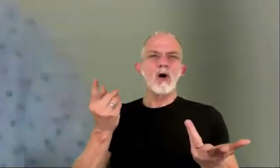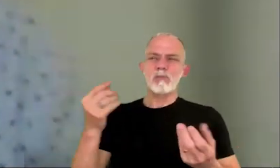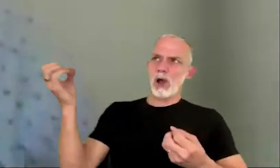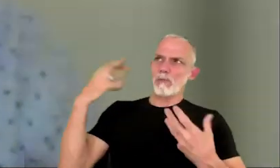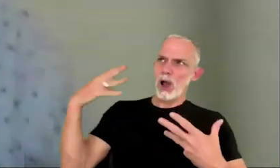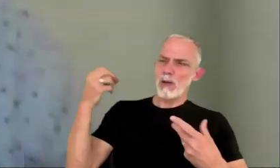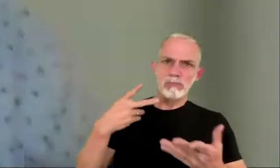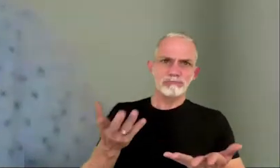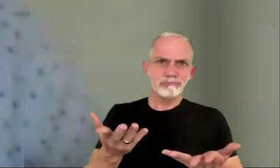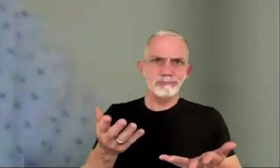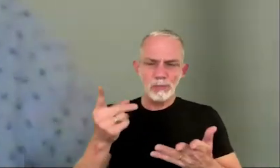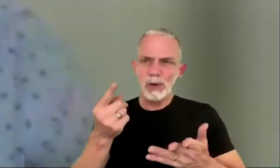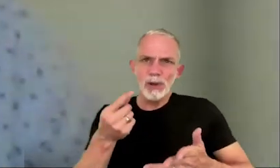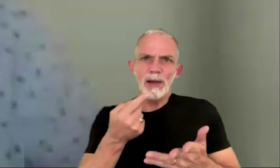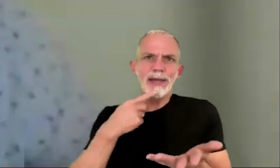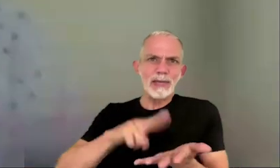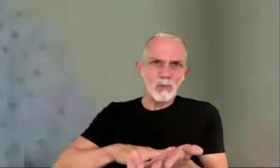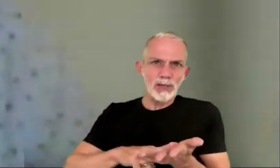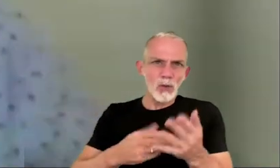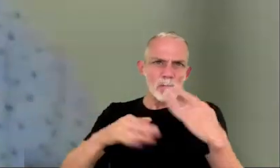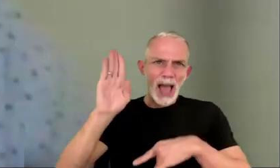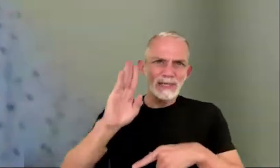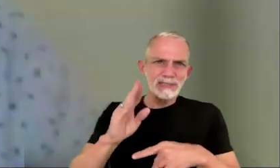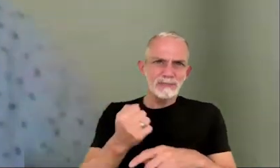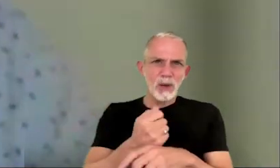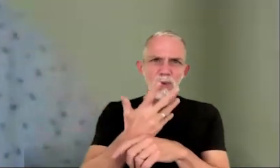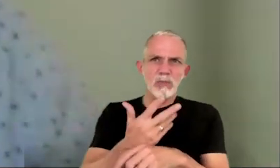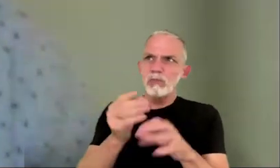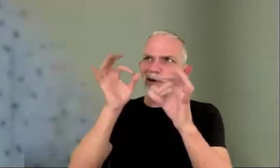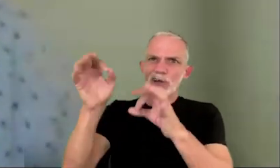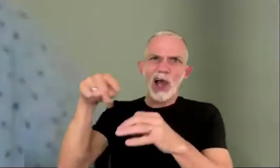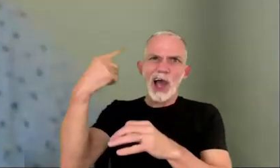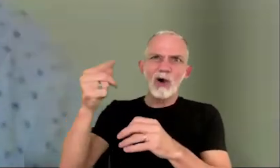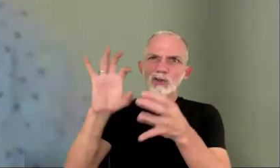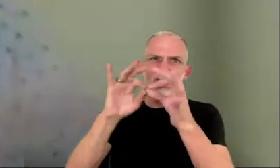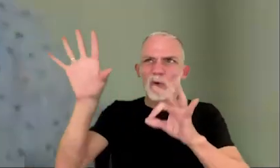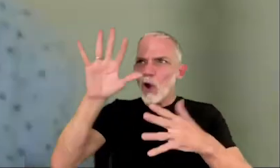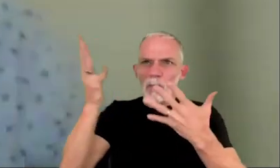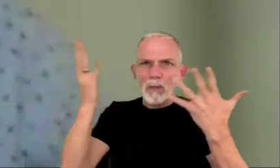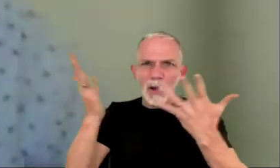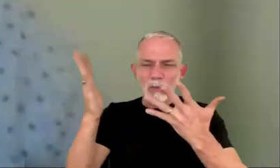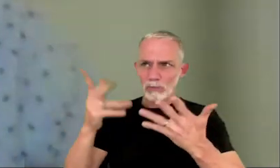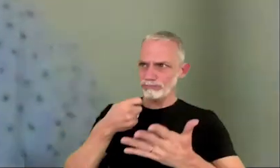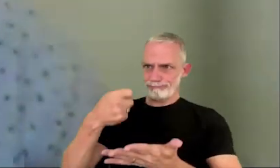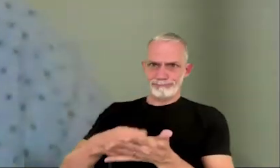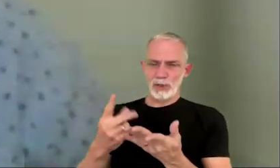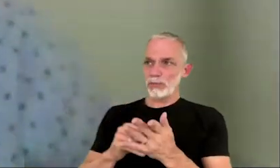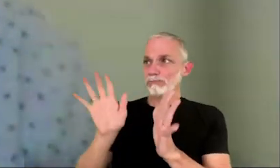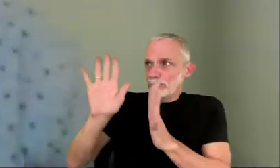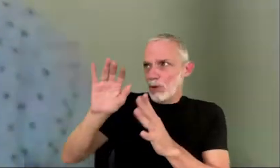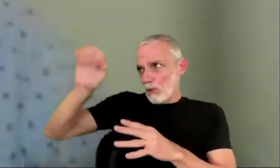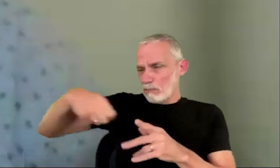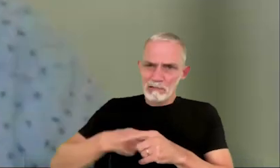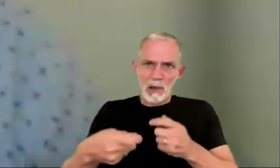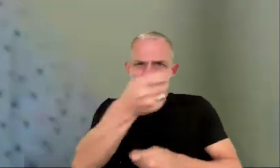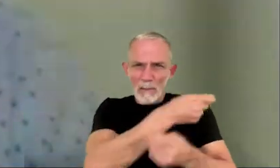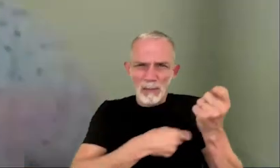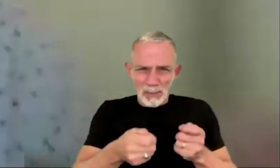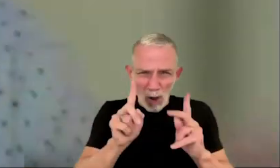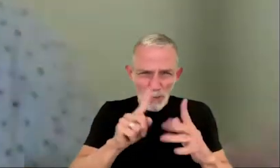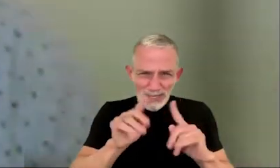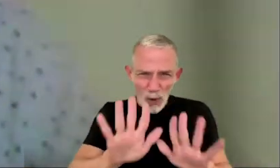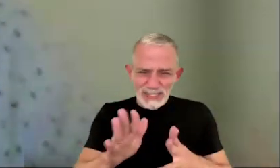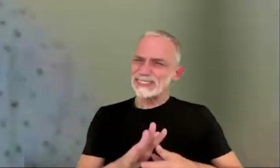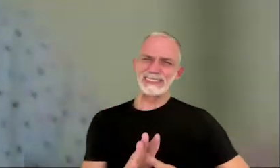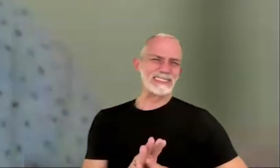aplicar aranceles cuando llegan nuestros productos a otros mercados, porque vamos a terminar comerciando entre nosotros. Y no es el objetivo, porque tenemos un